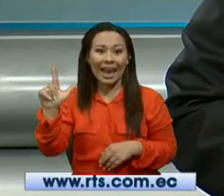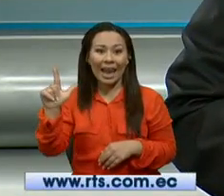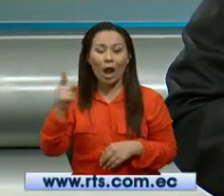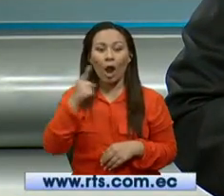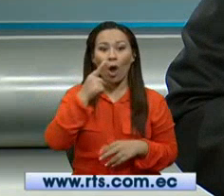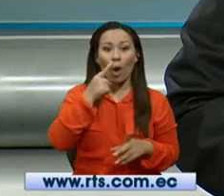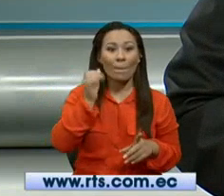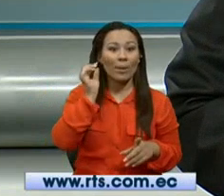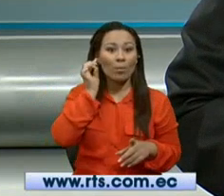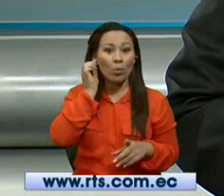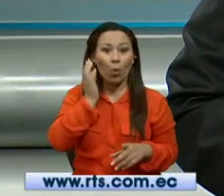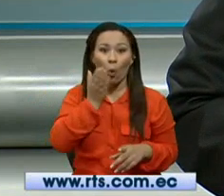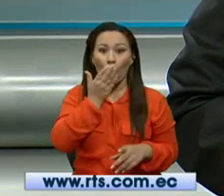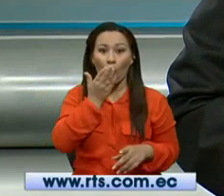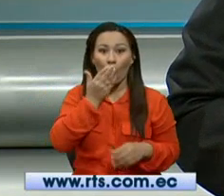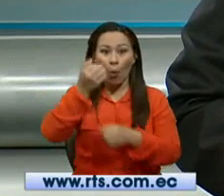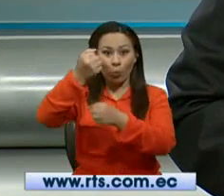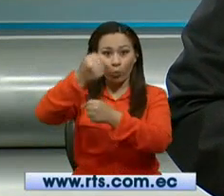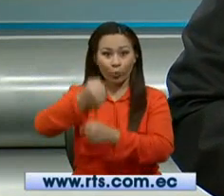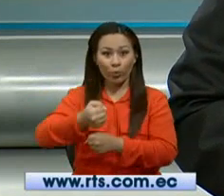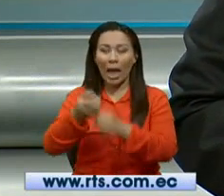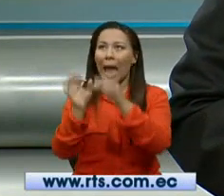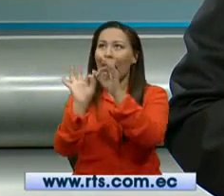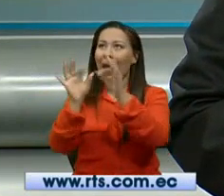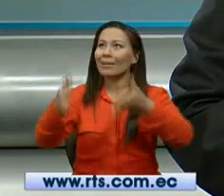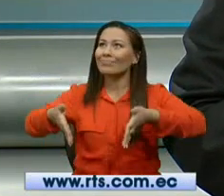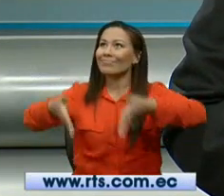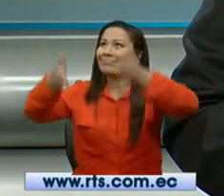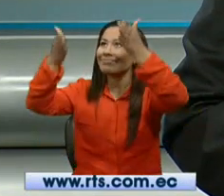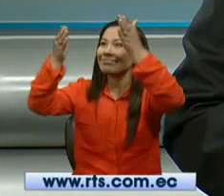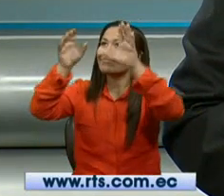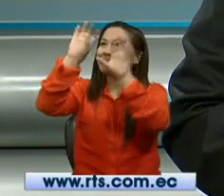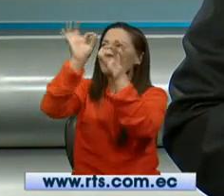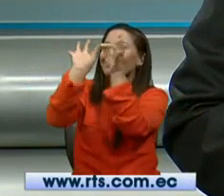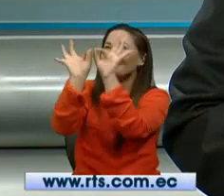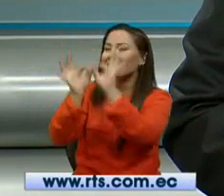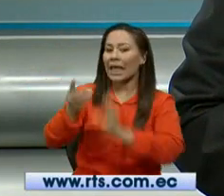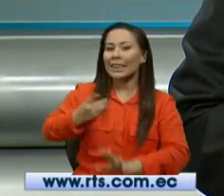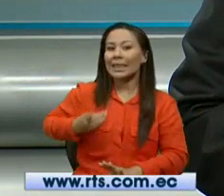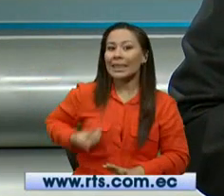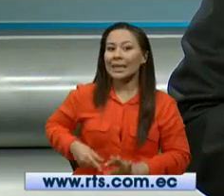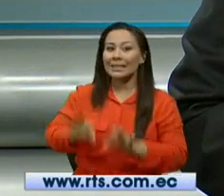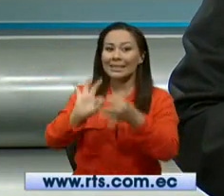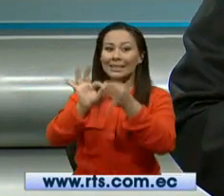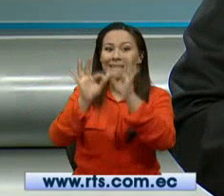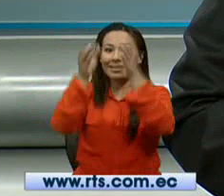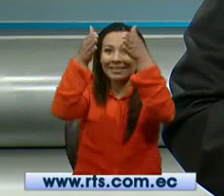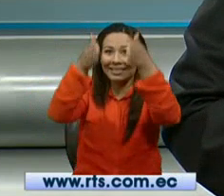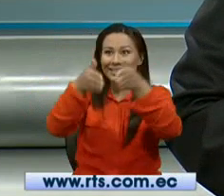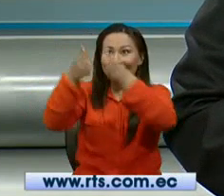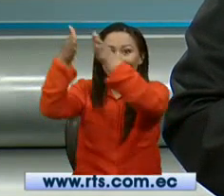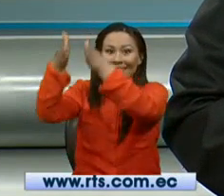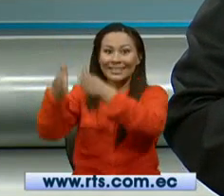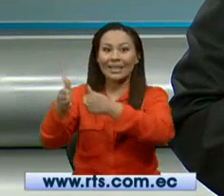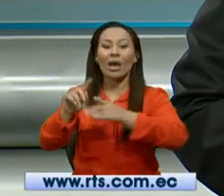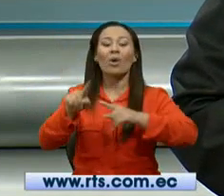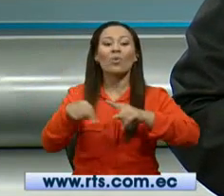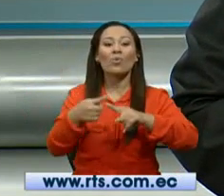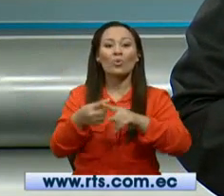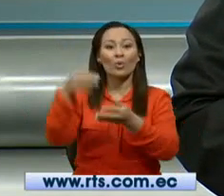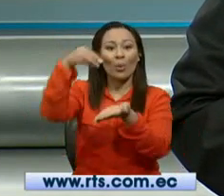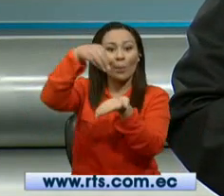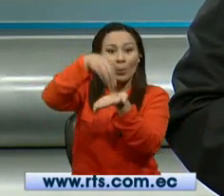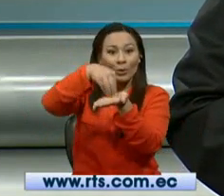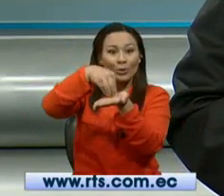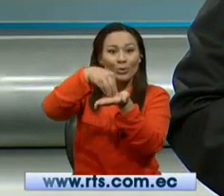de la obra, aceleran el paso y trabajan en detalles de las estructuras, la que sería ubicada en